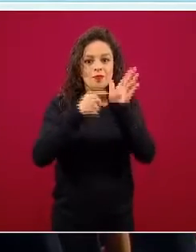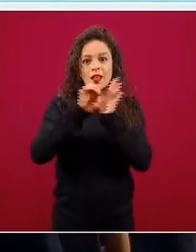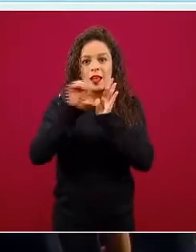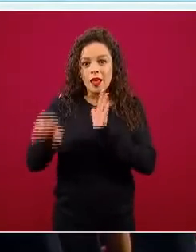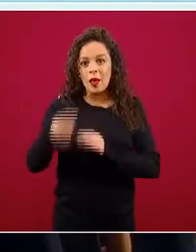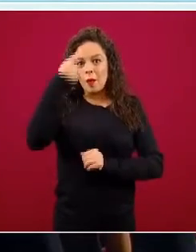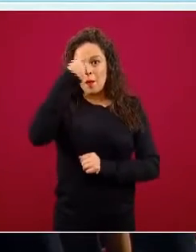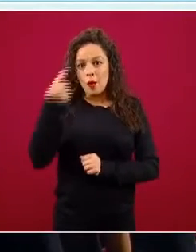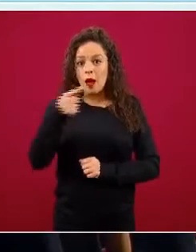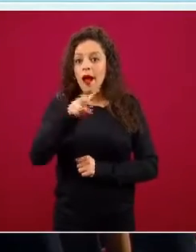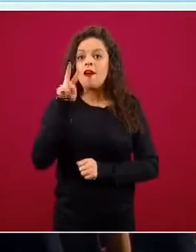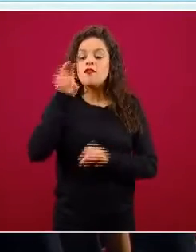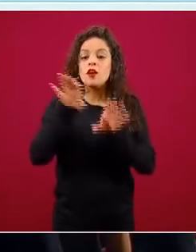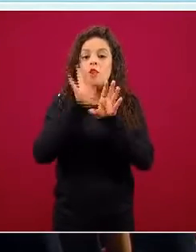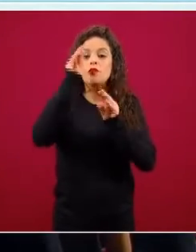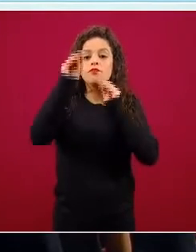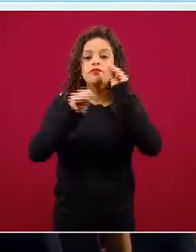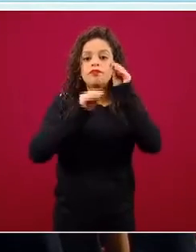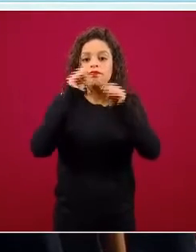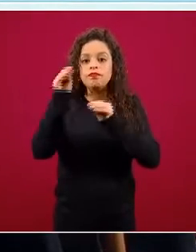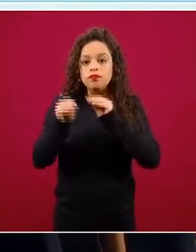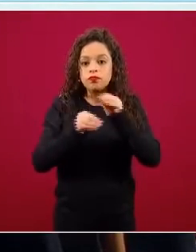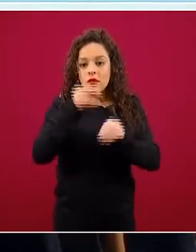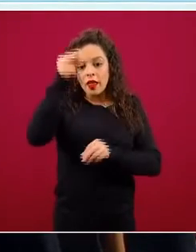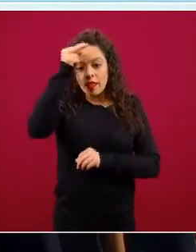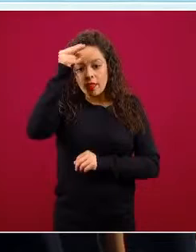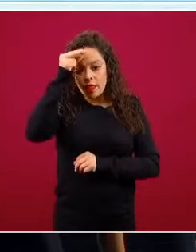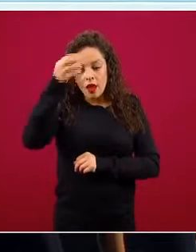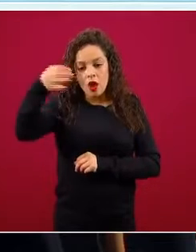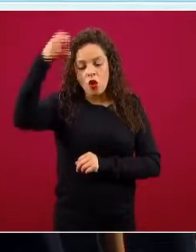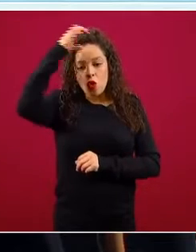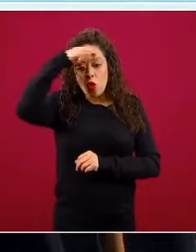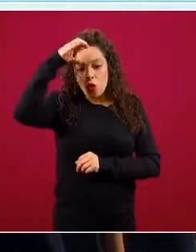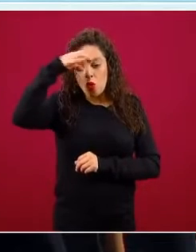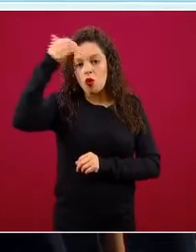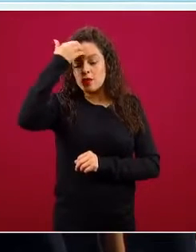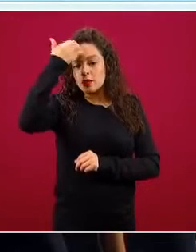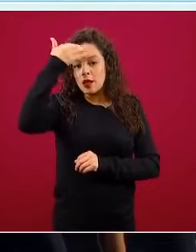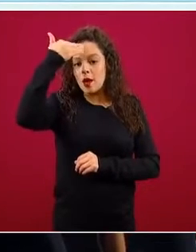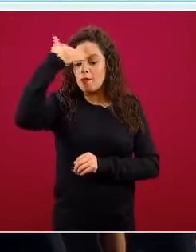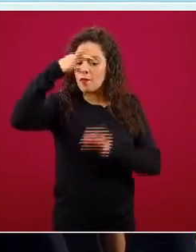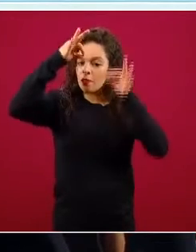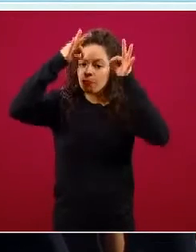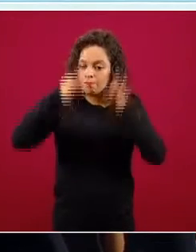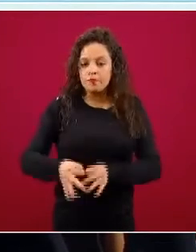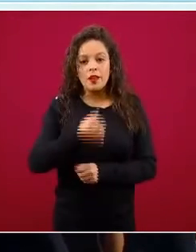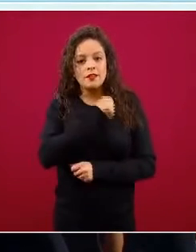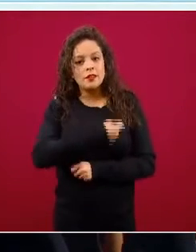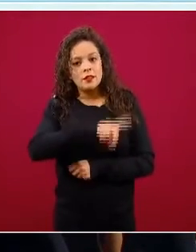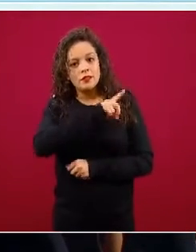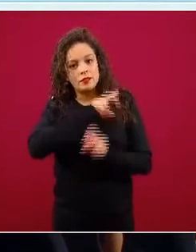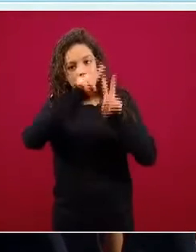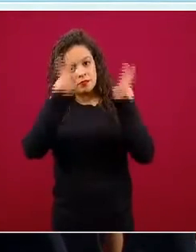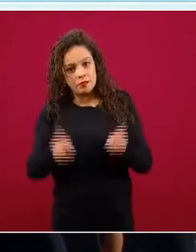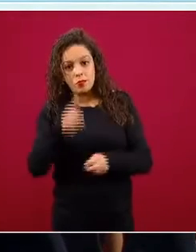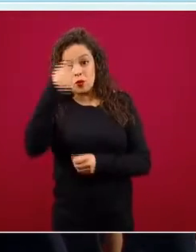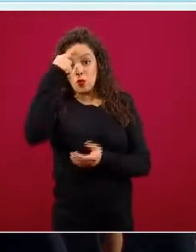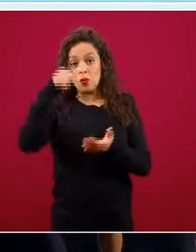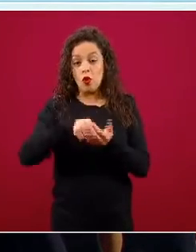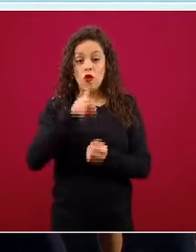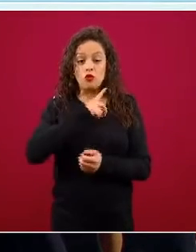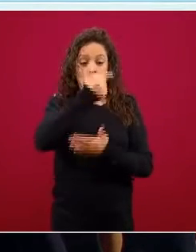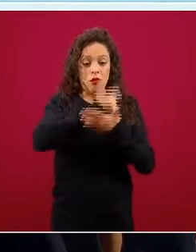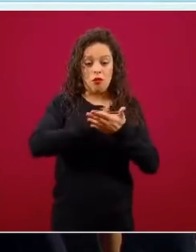la inteligencia, el conocimiento de salud. No se construye nada más contando casos y contando muertes,